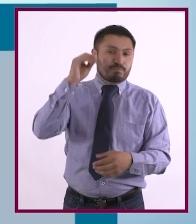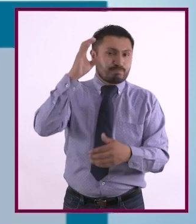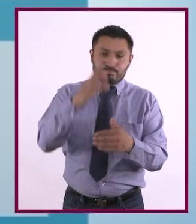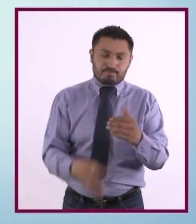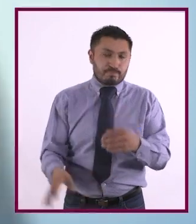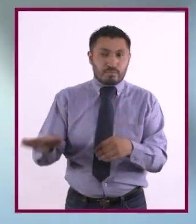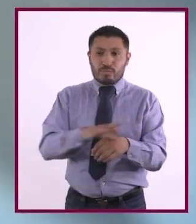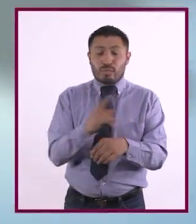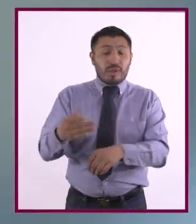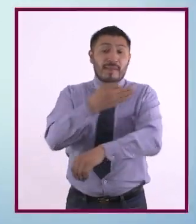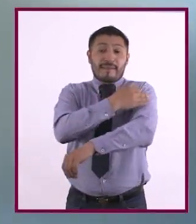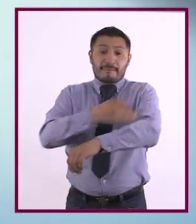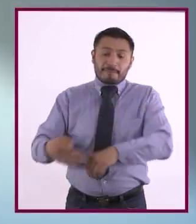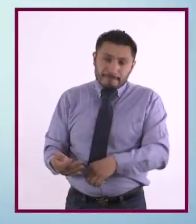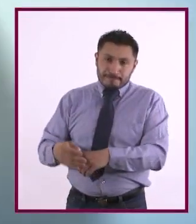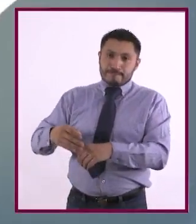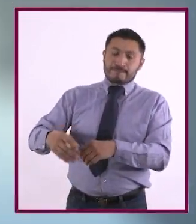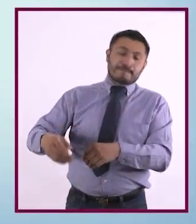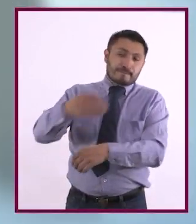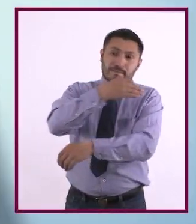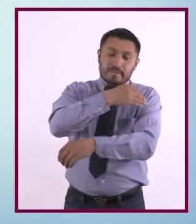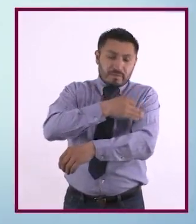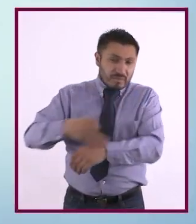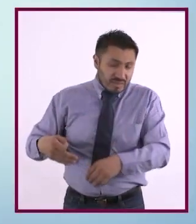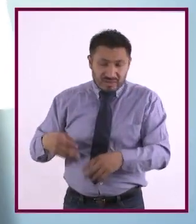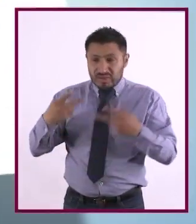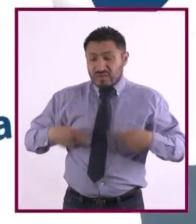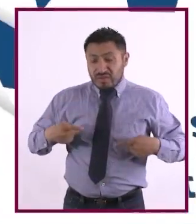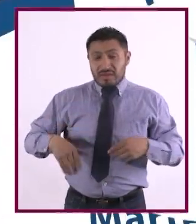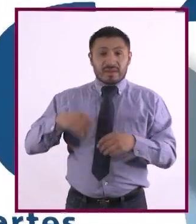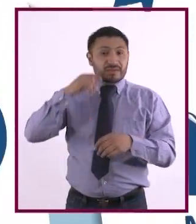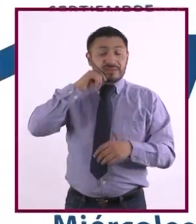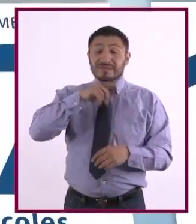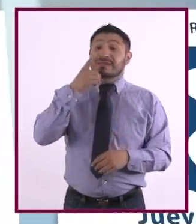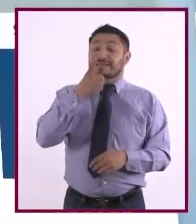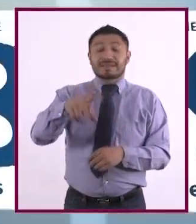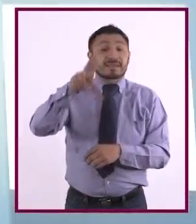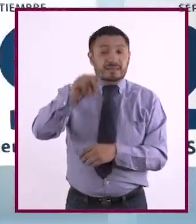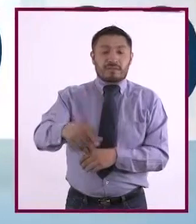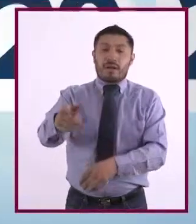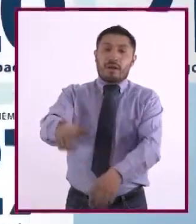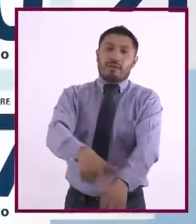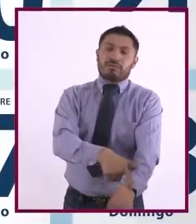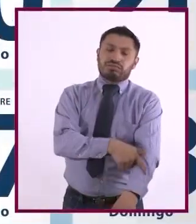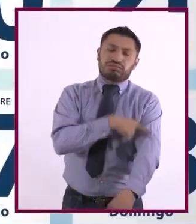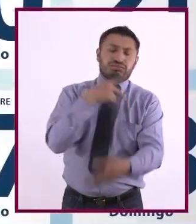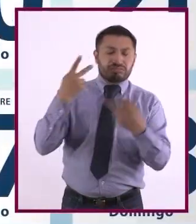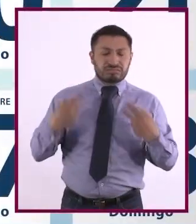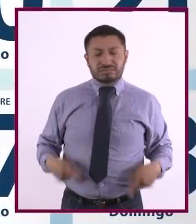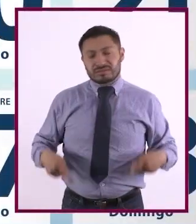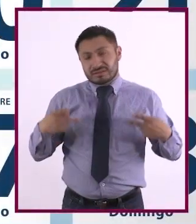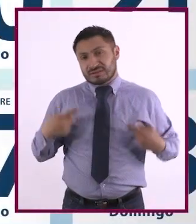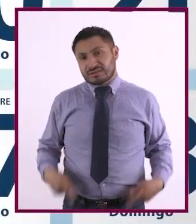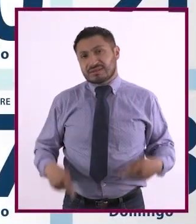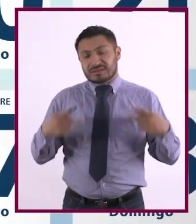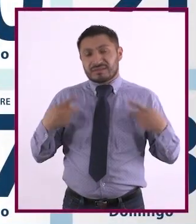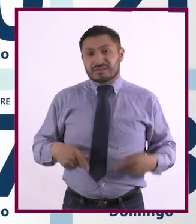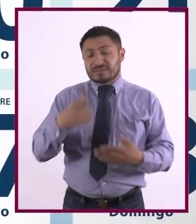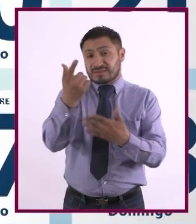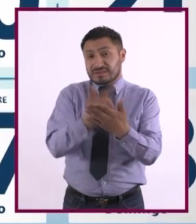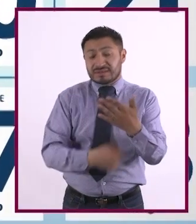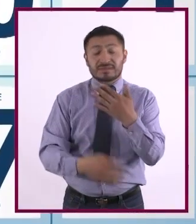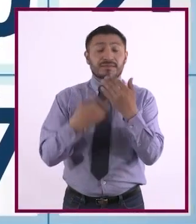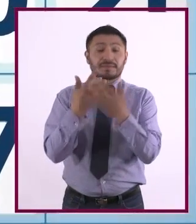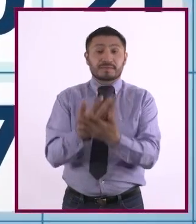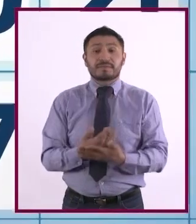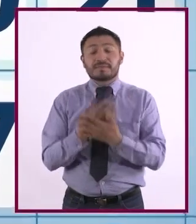del fallecido se opuso. Debido a la larga lista de espera de personas que necesitan un trasplante, junto con una necesidad de alinearse